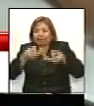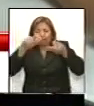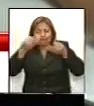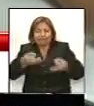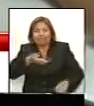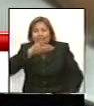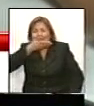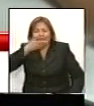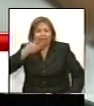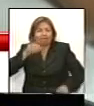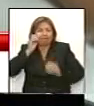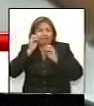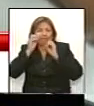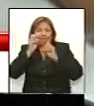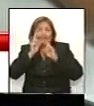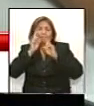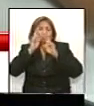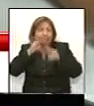mejor respuesta para darle.